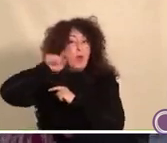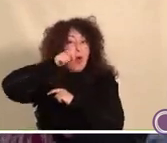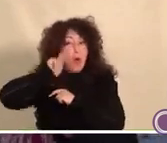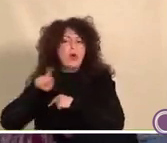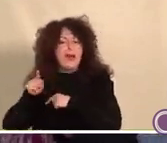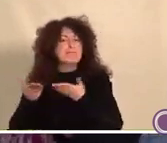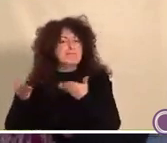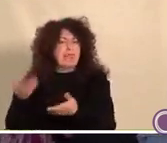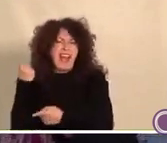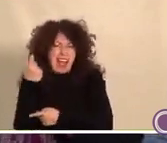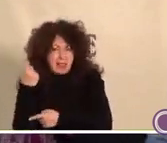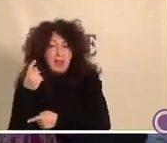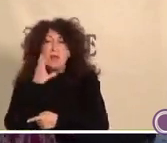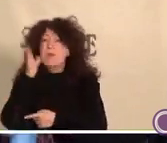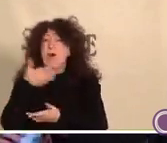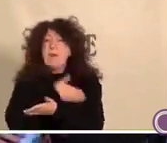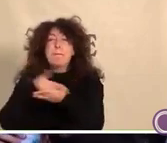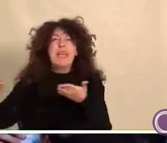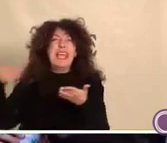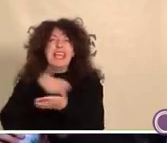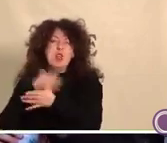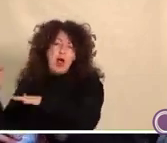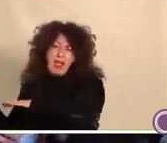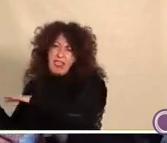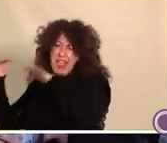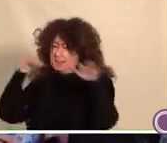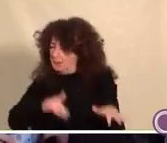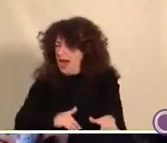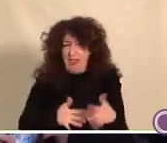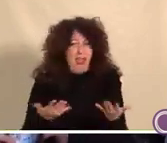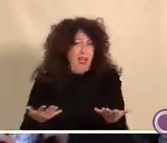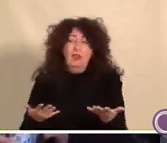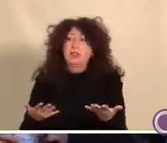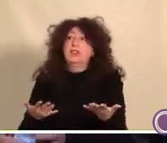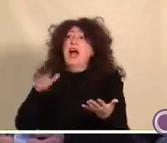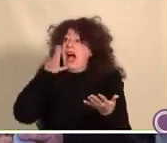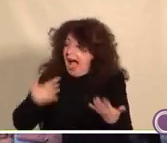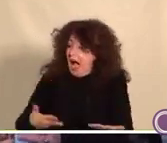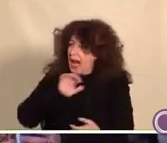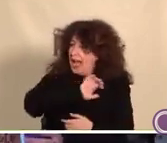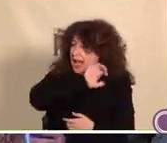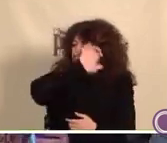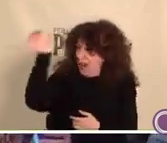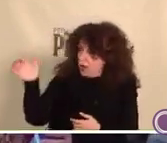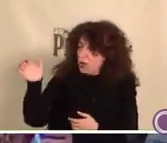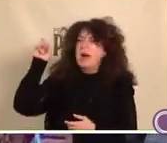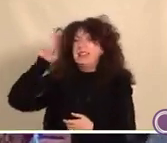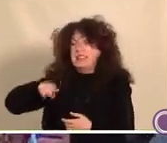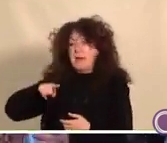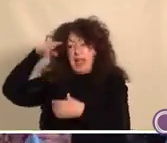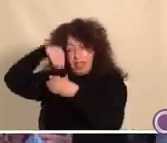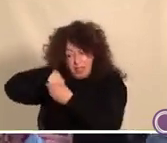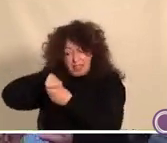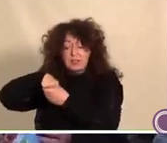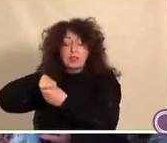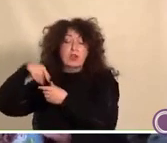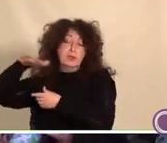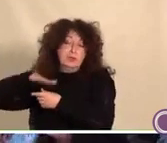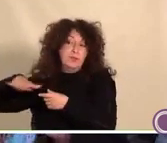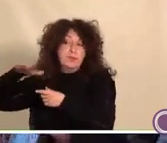necesita porque los millones de desplazados que tenemos tanto en estados europeos como desplazados internos dentro de la propia ucrania